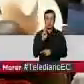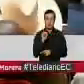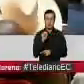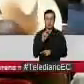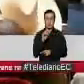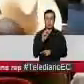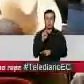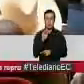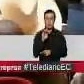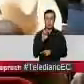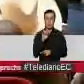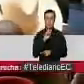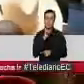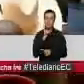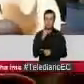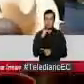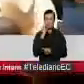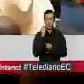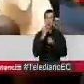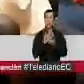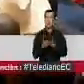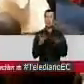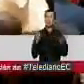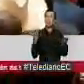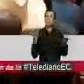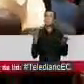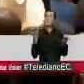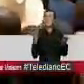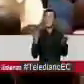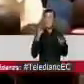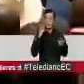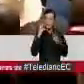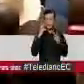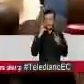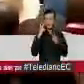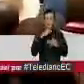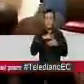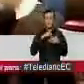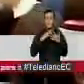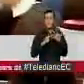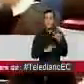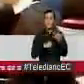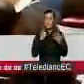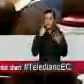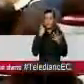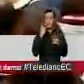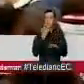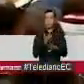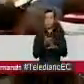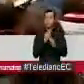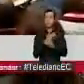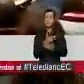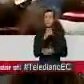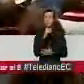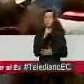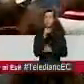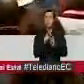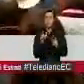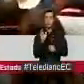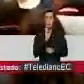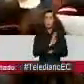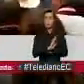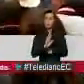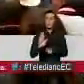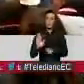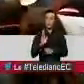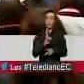Ontanera. Ahorita vamos a poder observar justamente cuál es esta demostración por parte de los